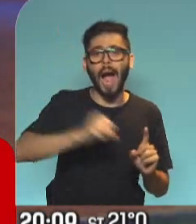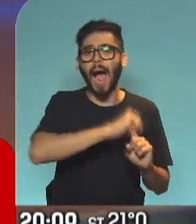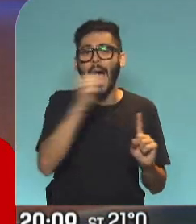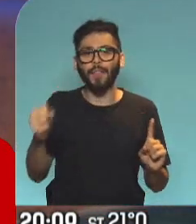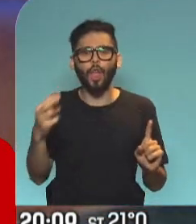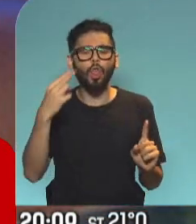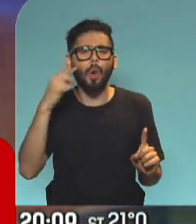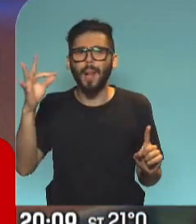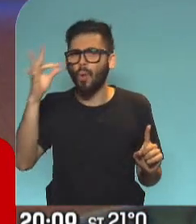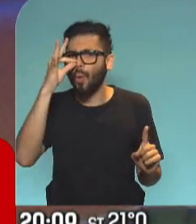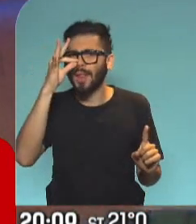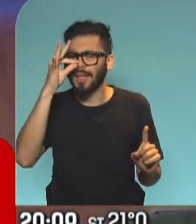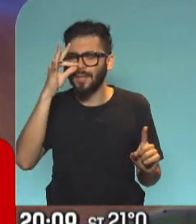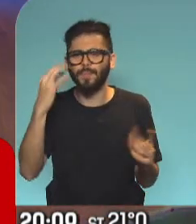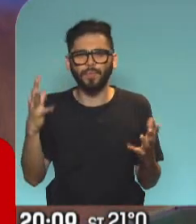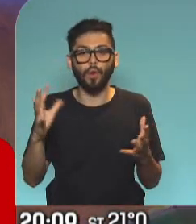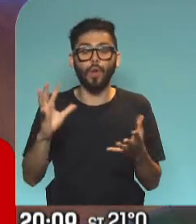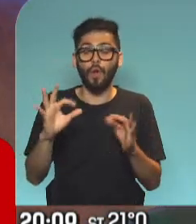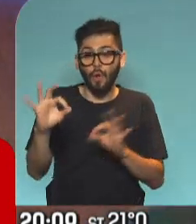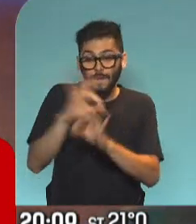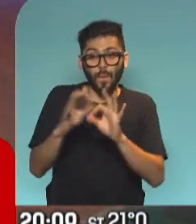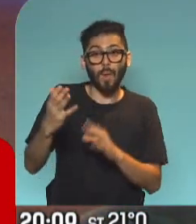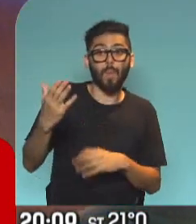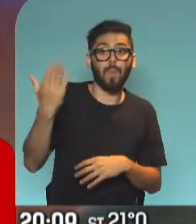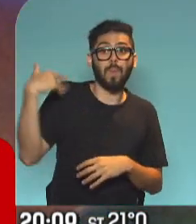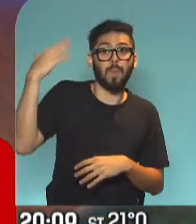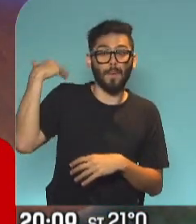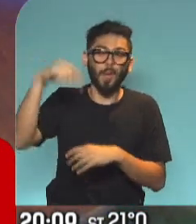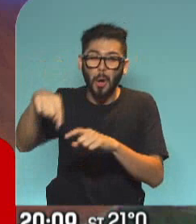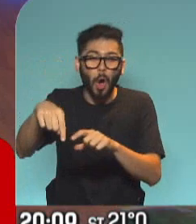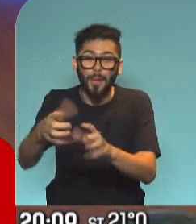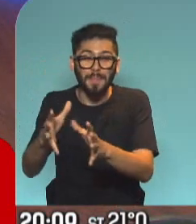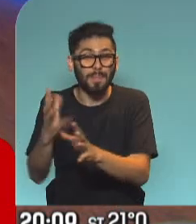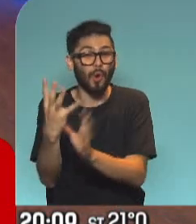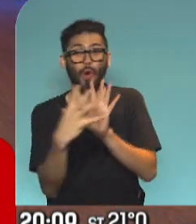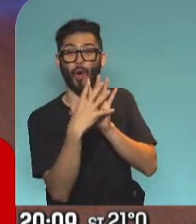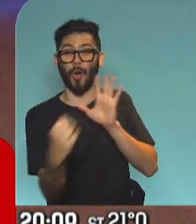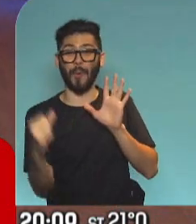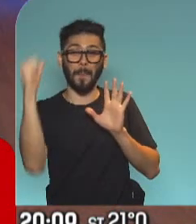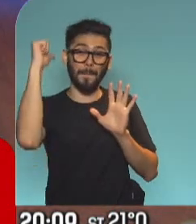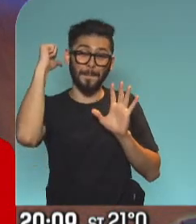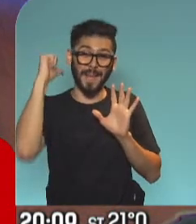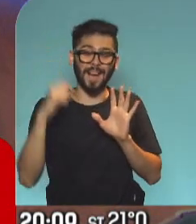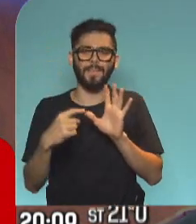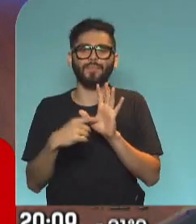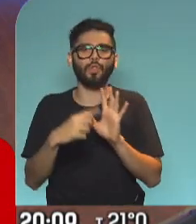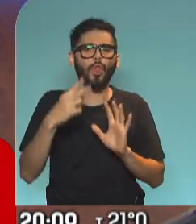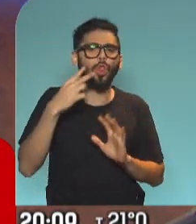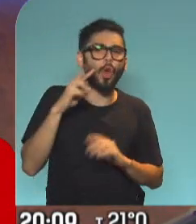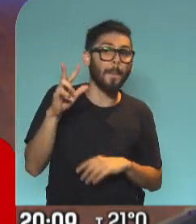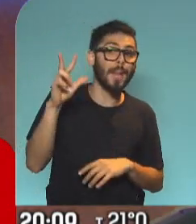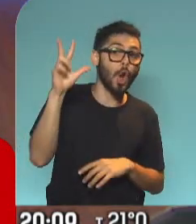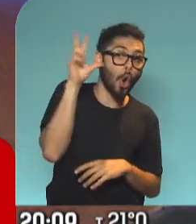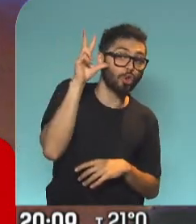del 2020. Bueno, con la fórmula anterior, con la que hoy con pequeñas diferencias se quiere imitar, desde diciembre de 2008